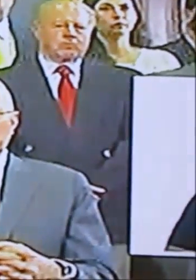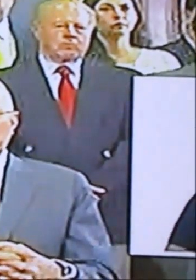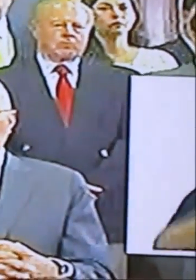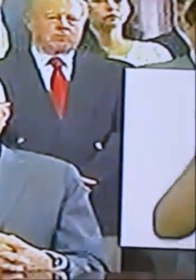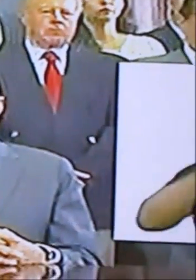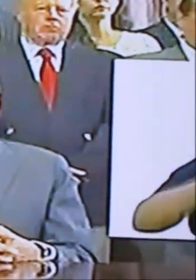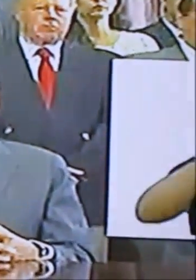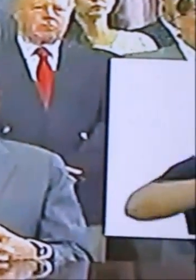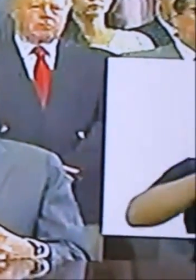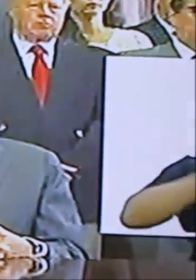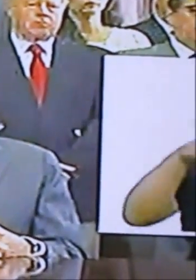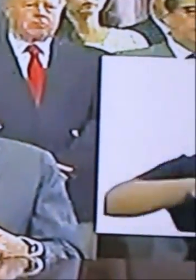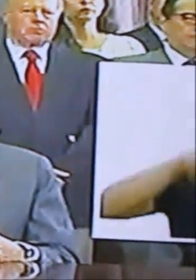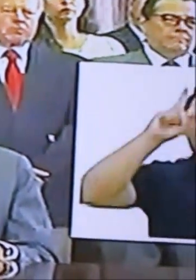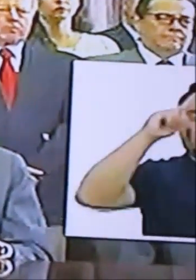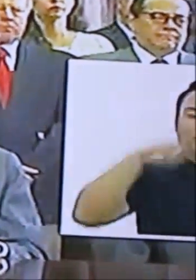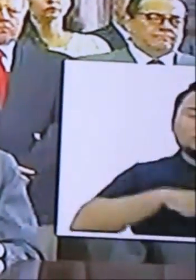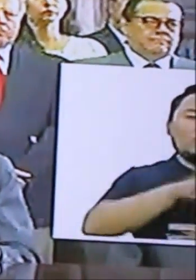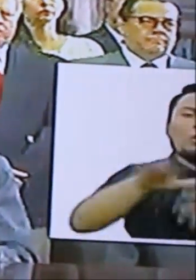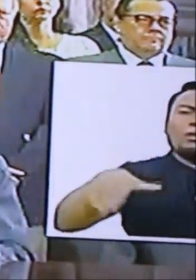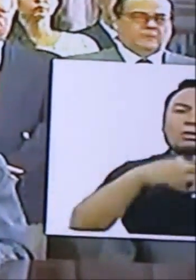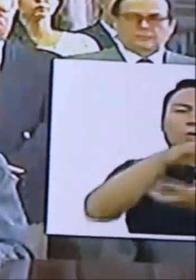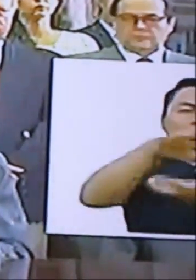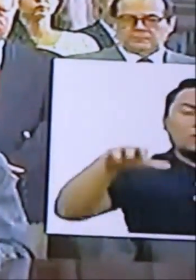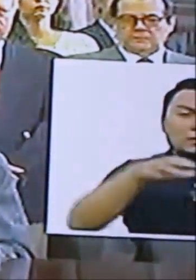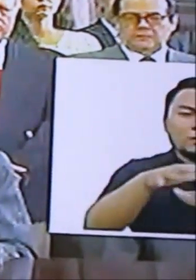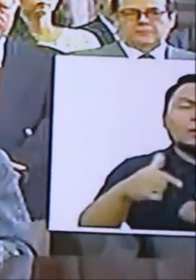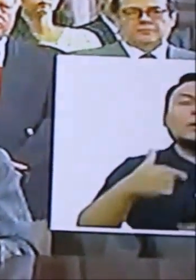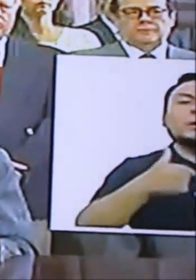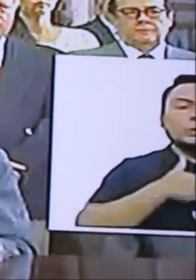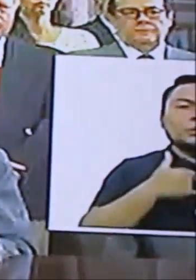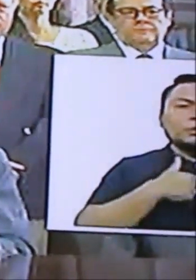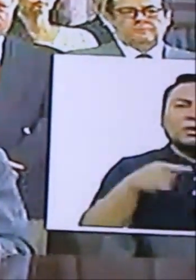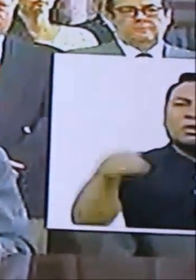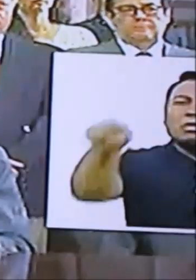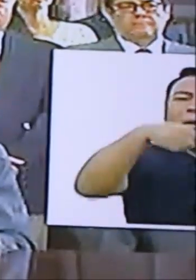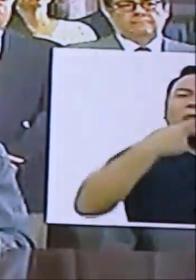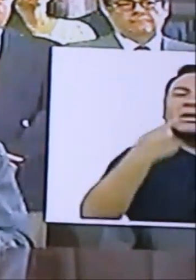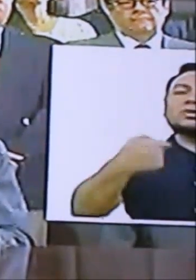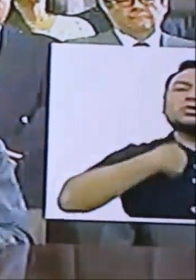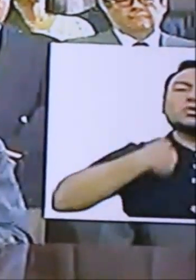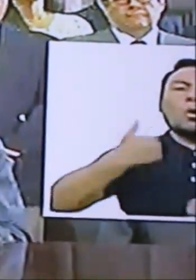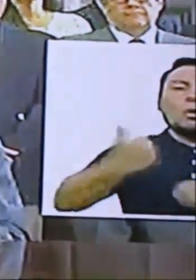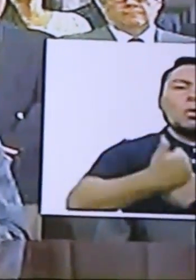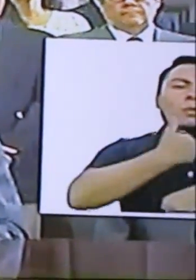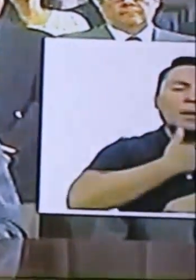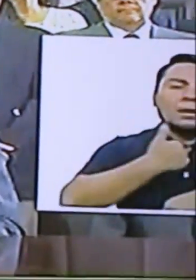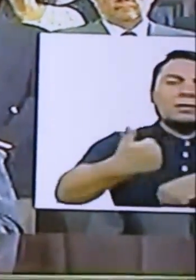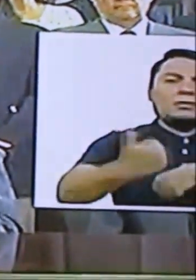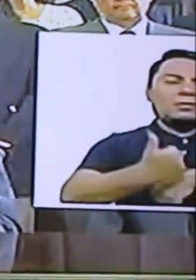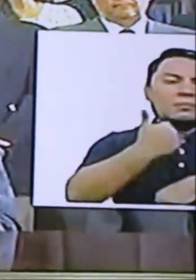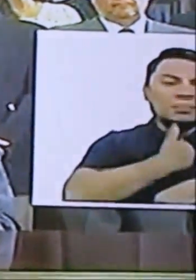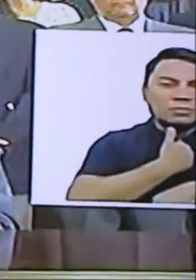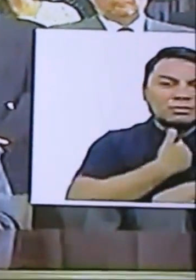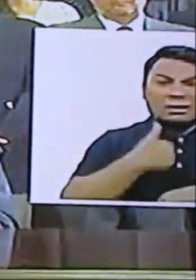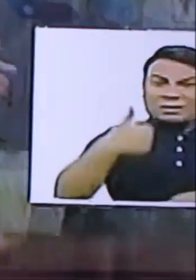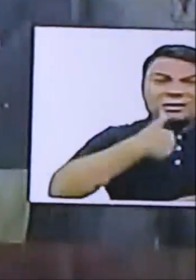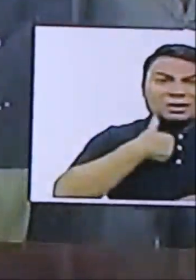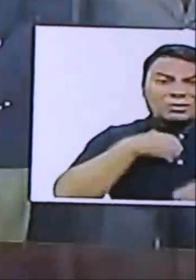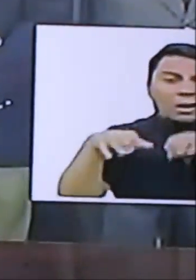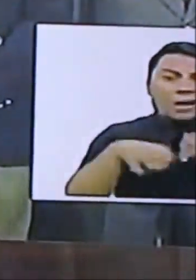que me hace injustamente aparecer como culpable de actos en los que no he